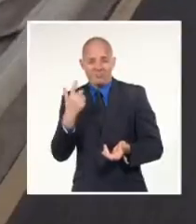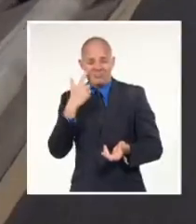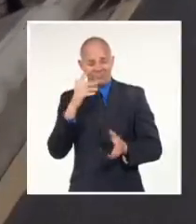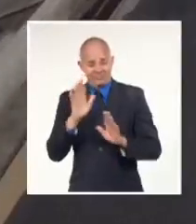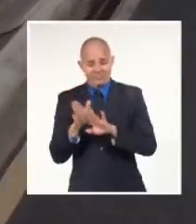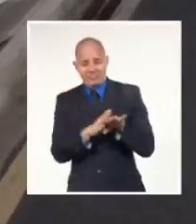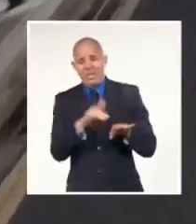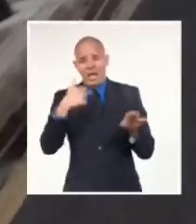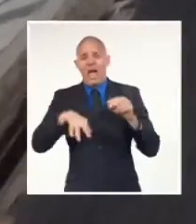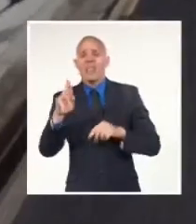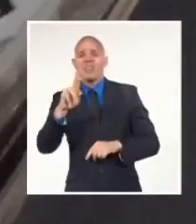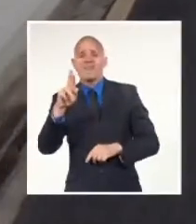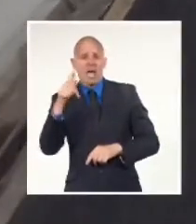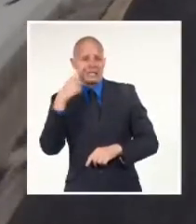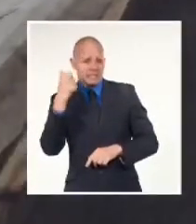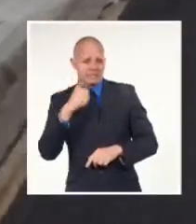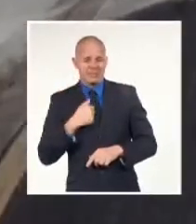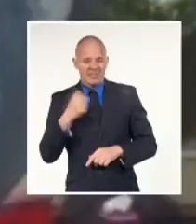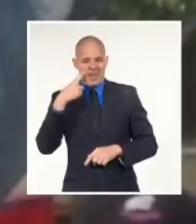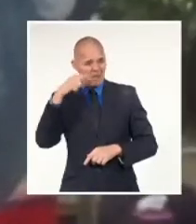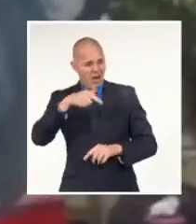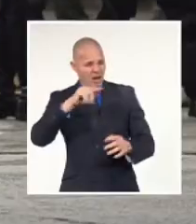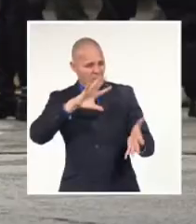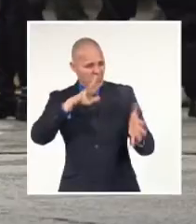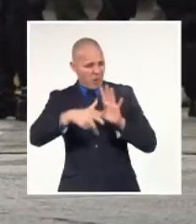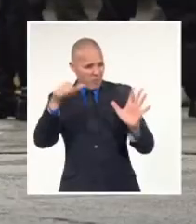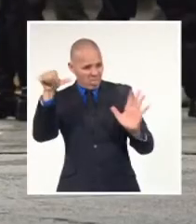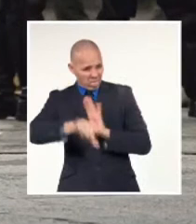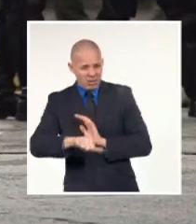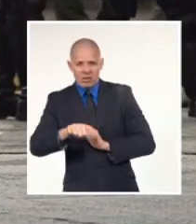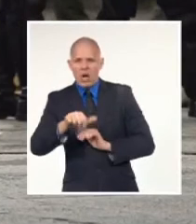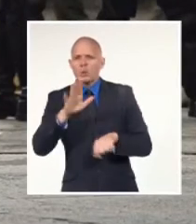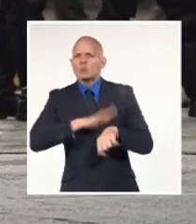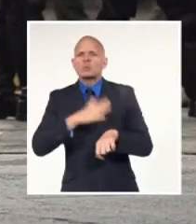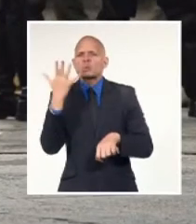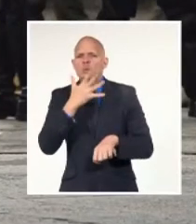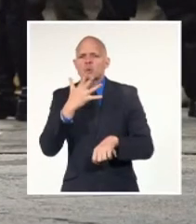y a los lacayos que le han servido de administradores.